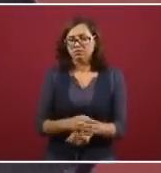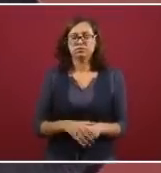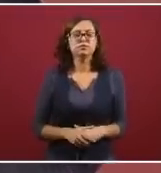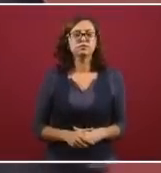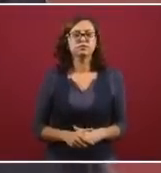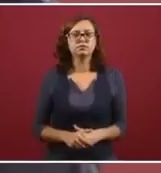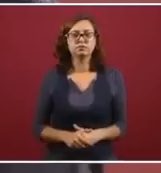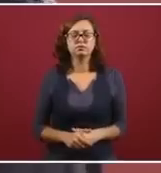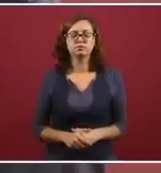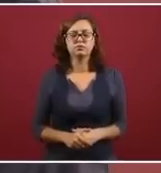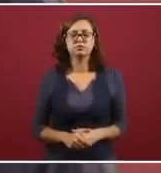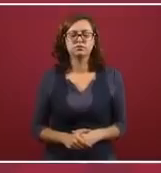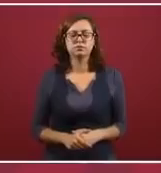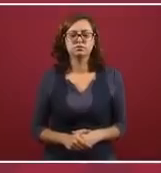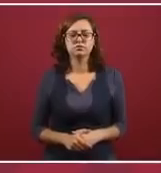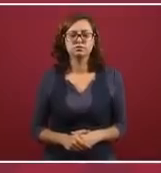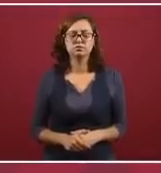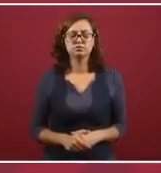que